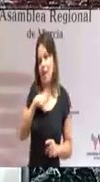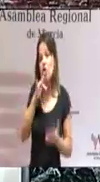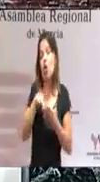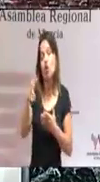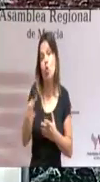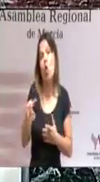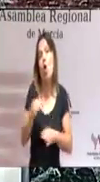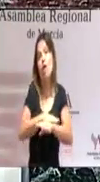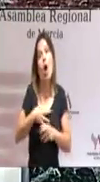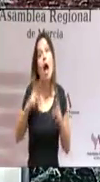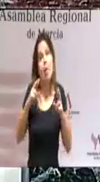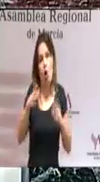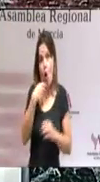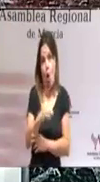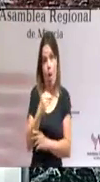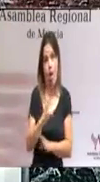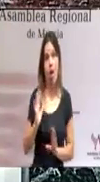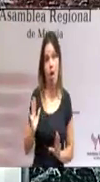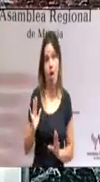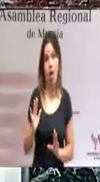gobierne, espero que sea joven,